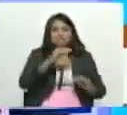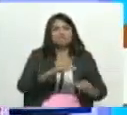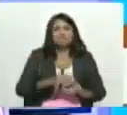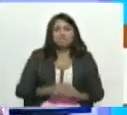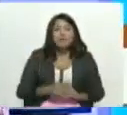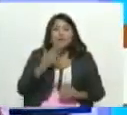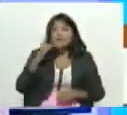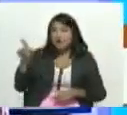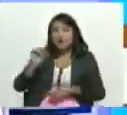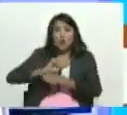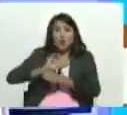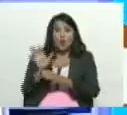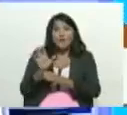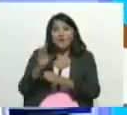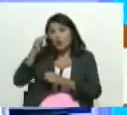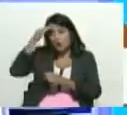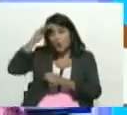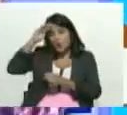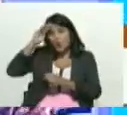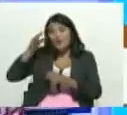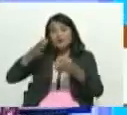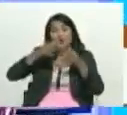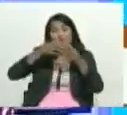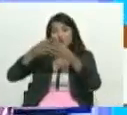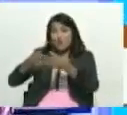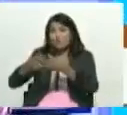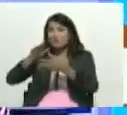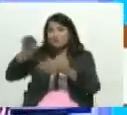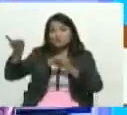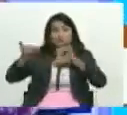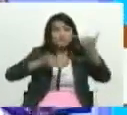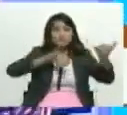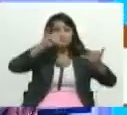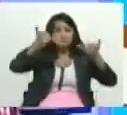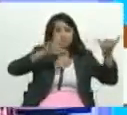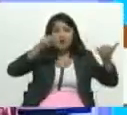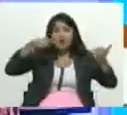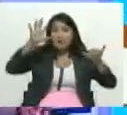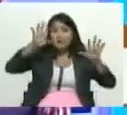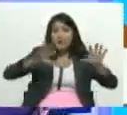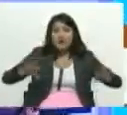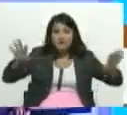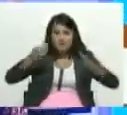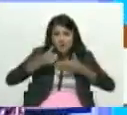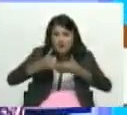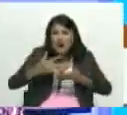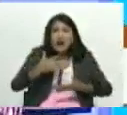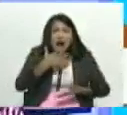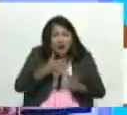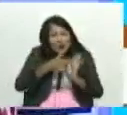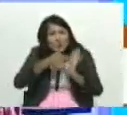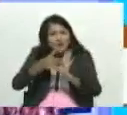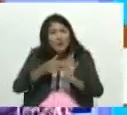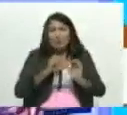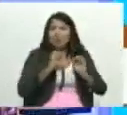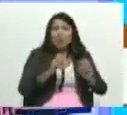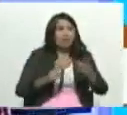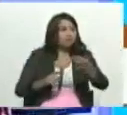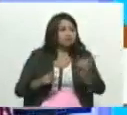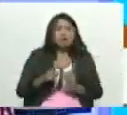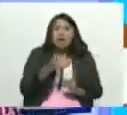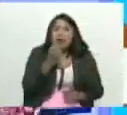que fue a diferentes países para ayudarlos Cuáles de los medios hicieron cobertura sobre esto ninguno